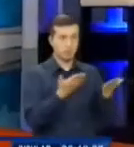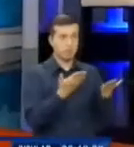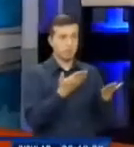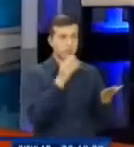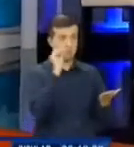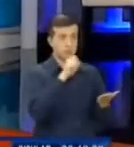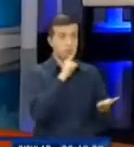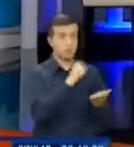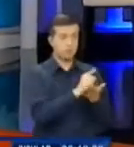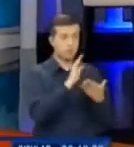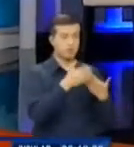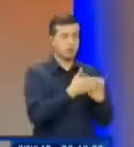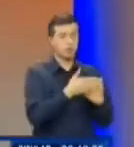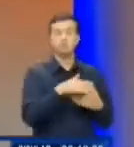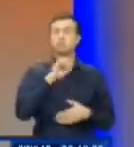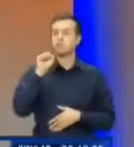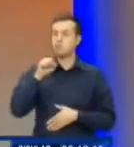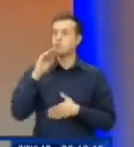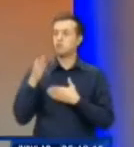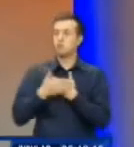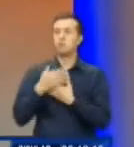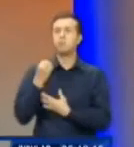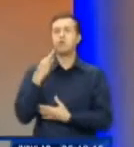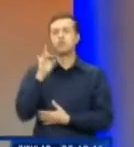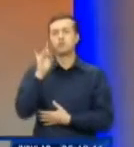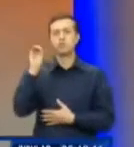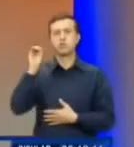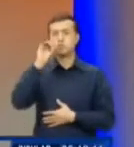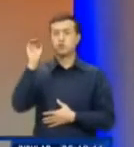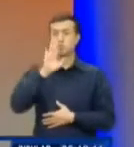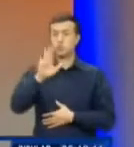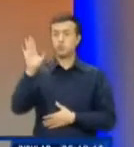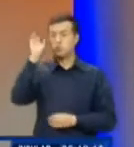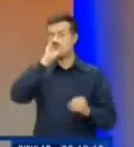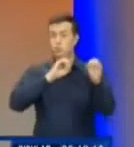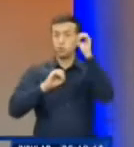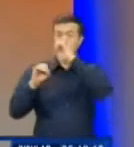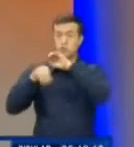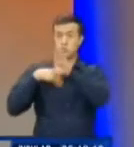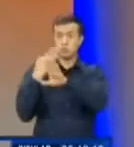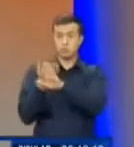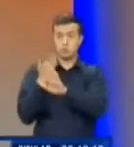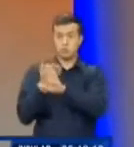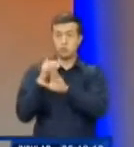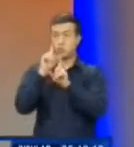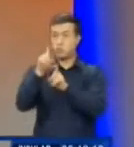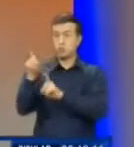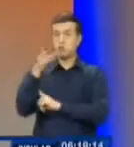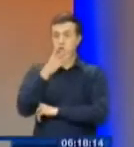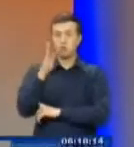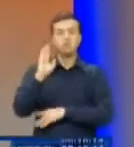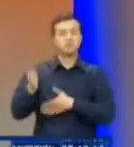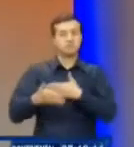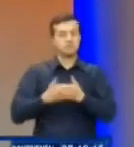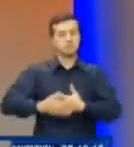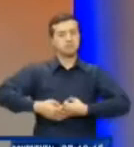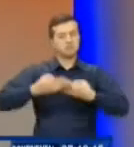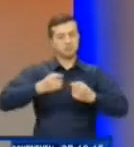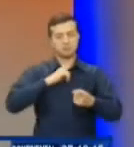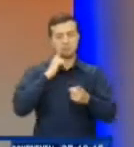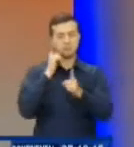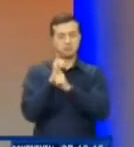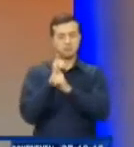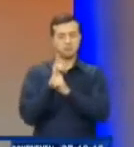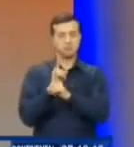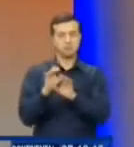alrededor más del 80% de los aspectos planteados en la consulta han sido incorporados